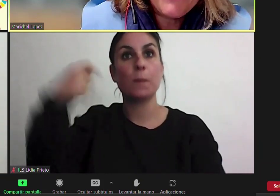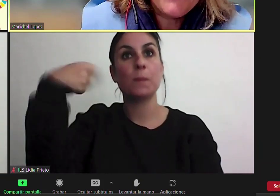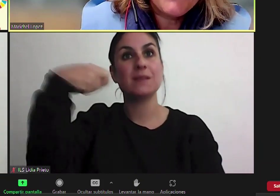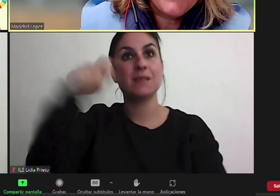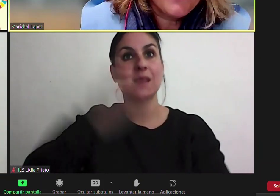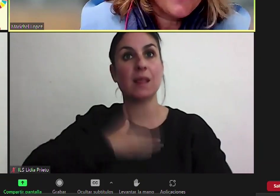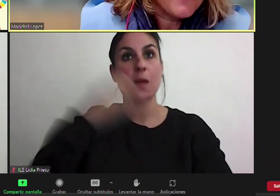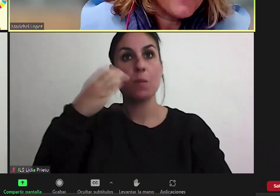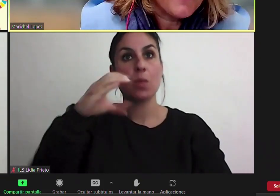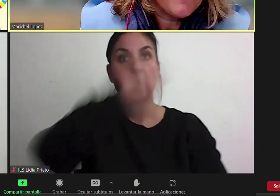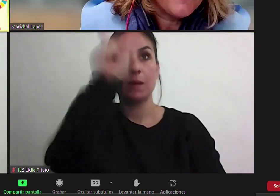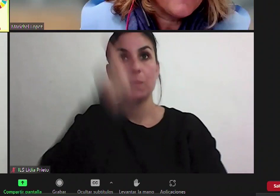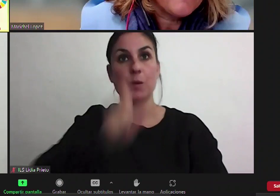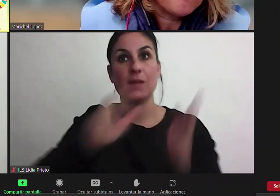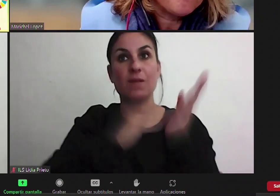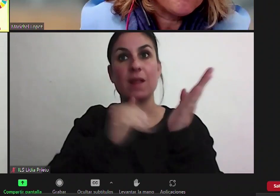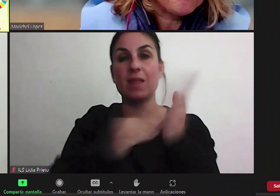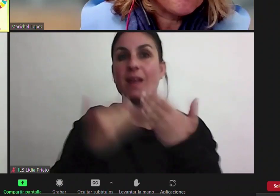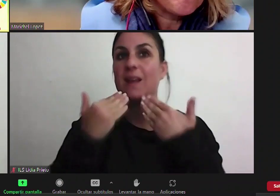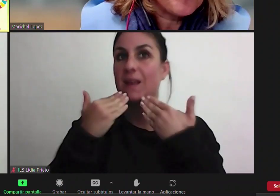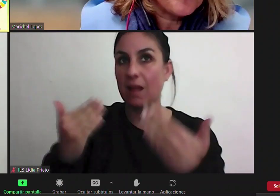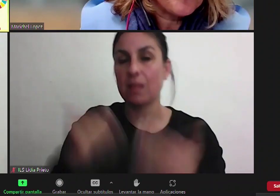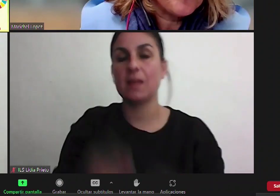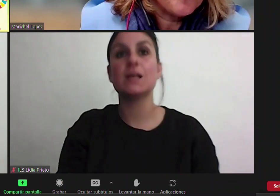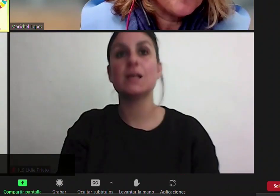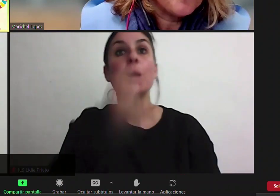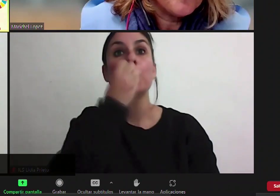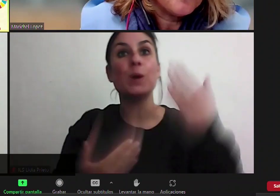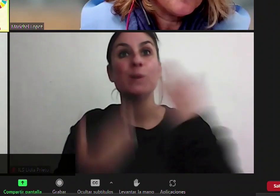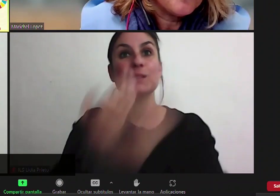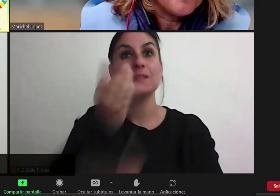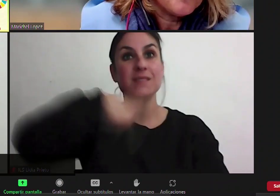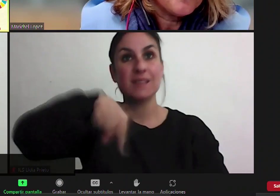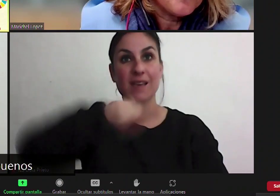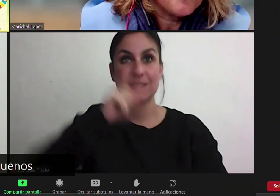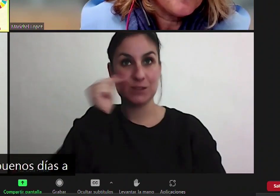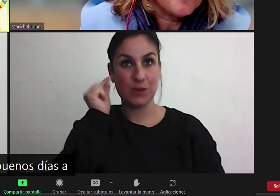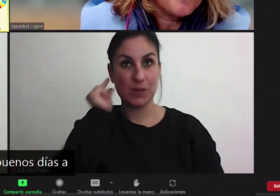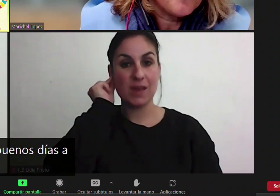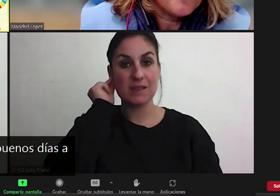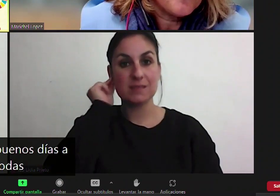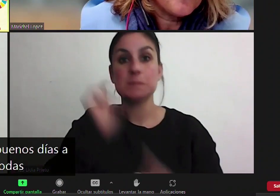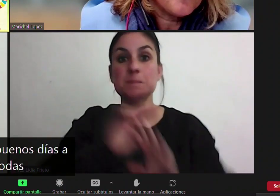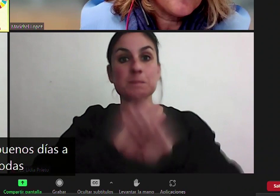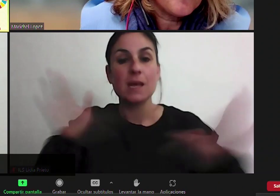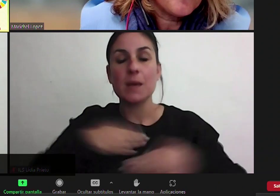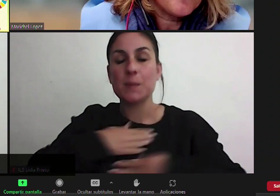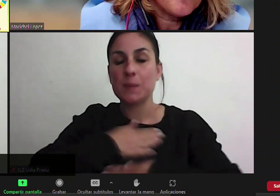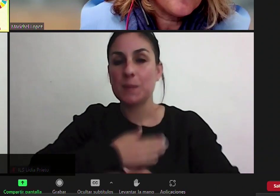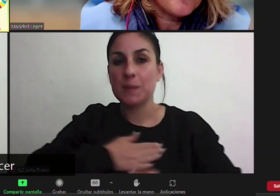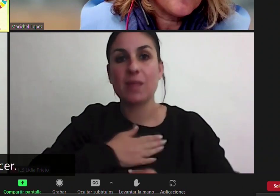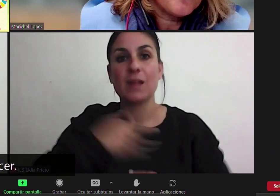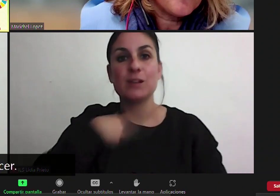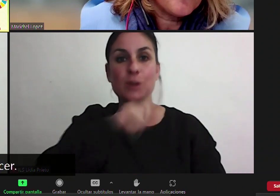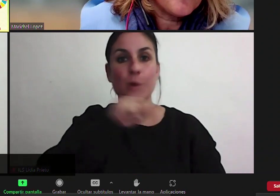Gracias. hola, muy buenos días a todos y a todas. Nada, es un placer. Soy Luis Bañó,